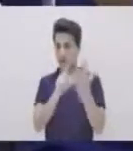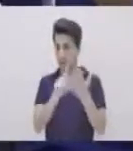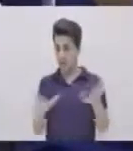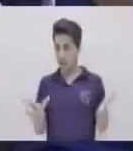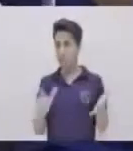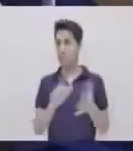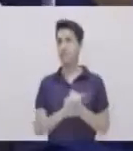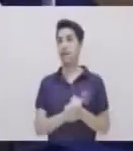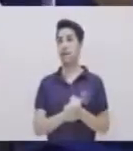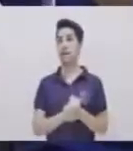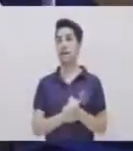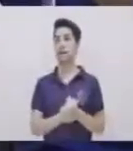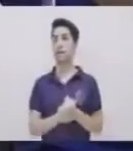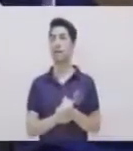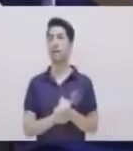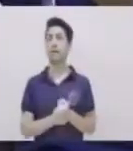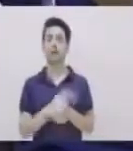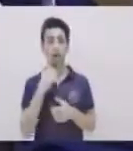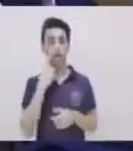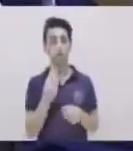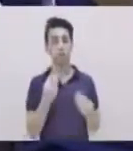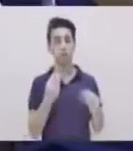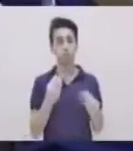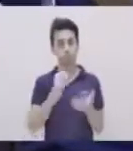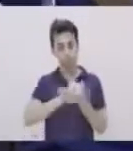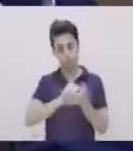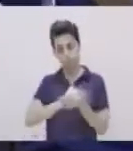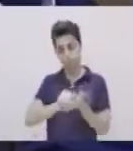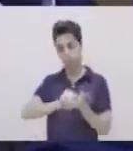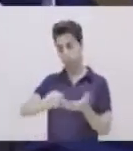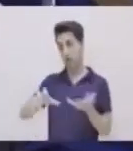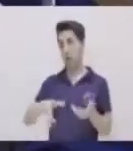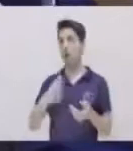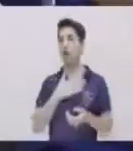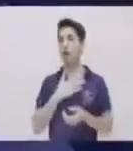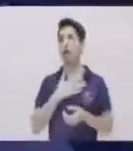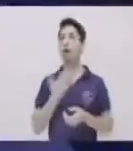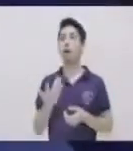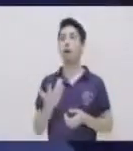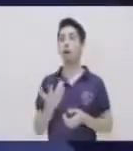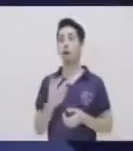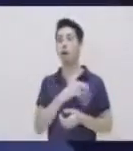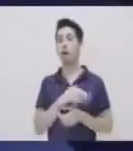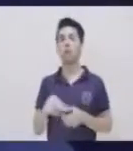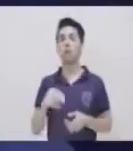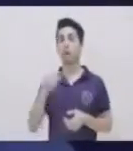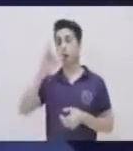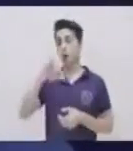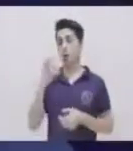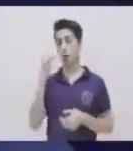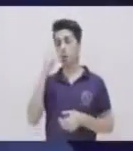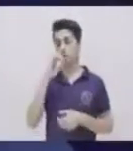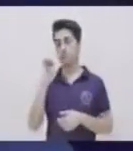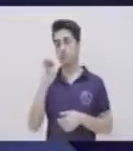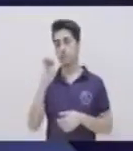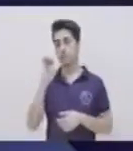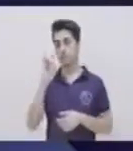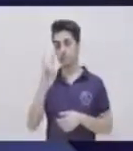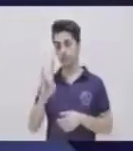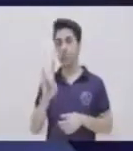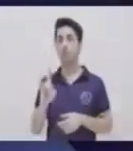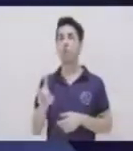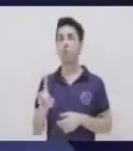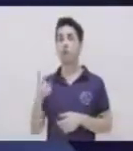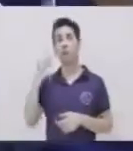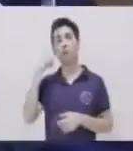limpias, o lávense las manos con abundante agua y jabón. Mi nombre es José Ham y vengo del